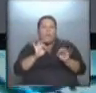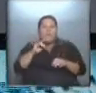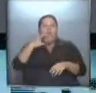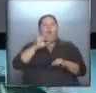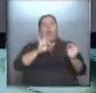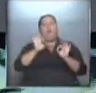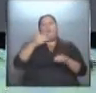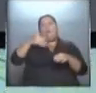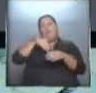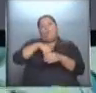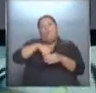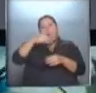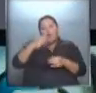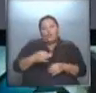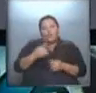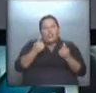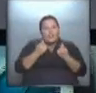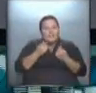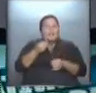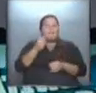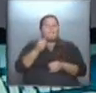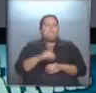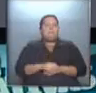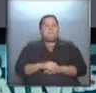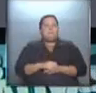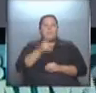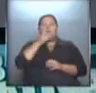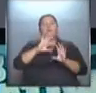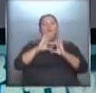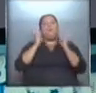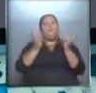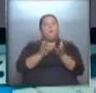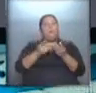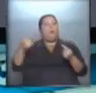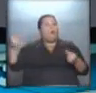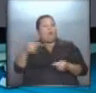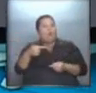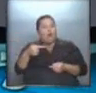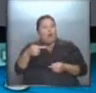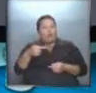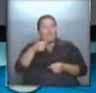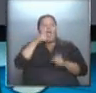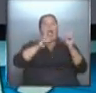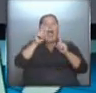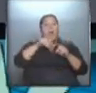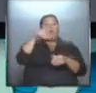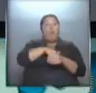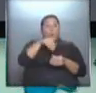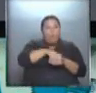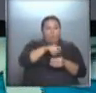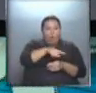voto útil, digamos, ¿no? Donde son movimientos en general dentro del universo opositor, que algunos electores